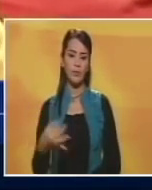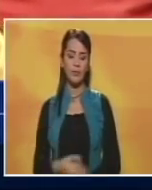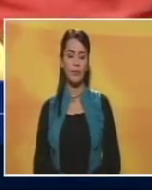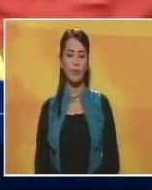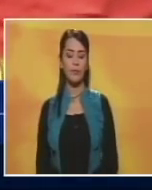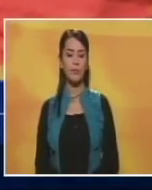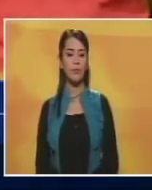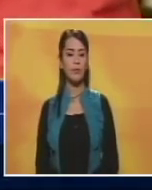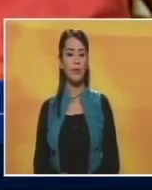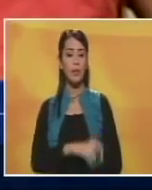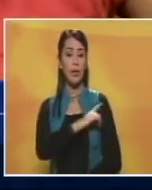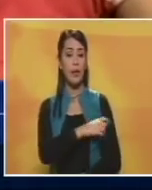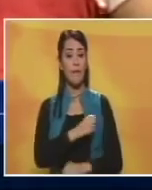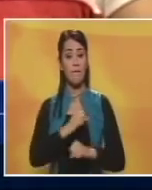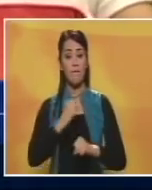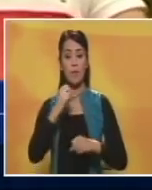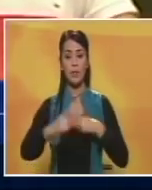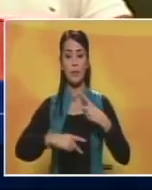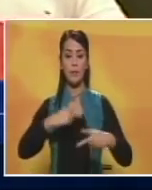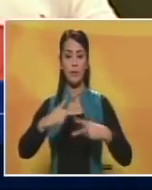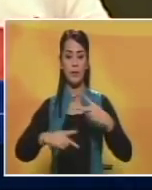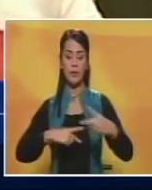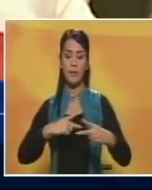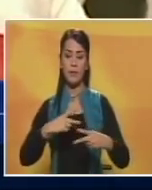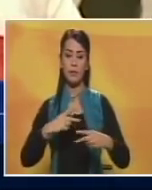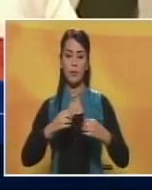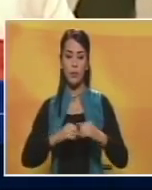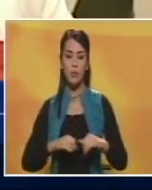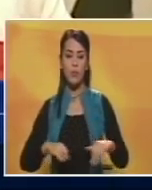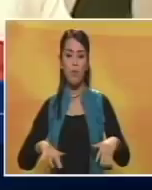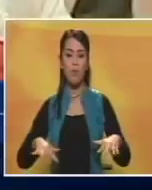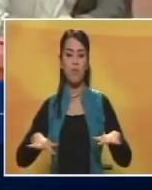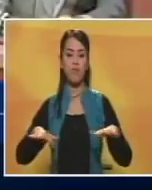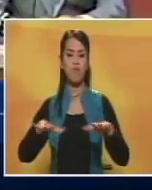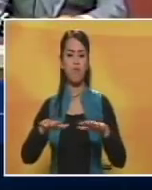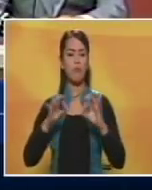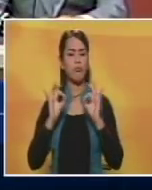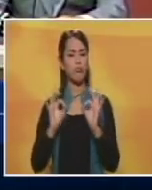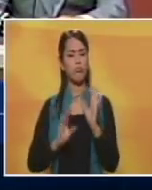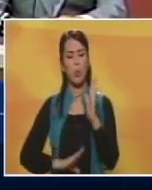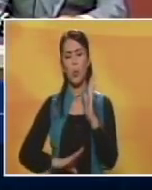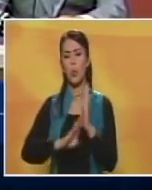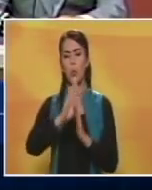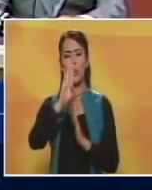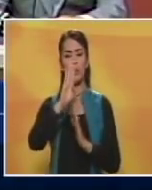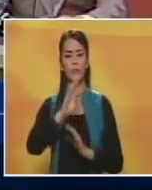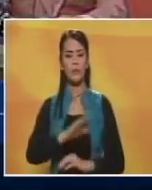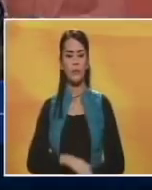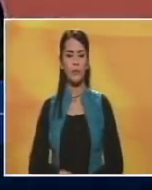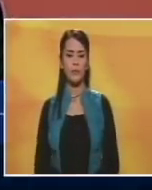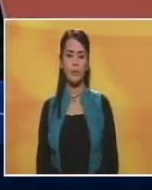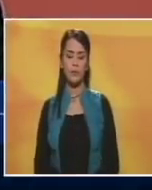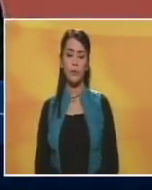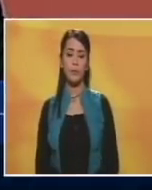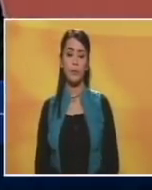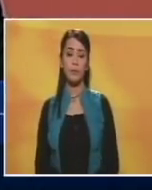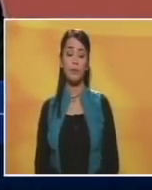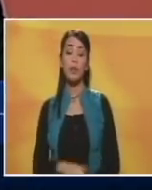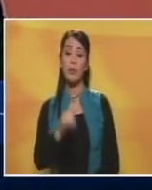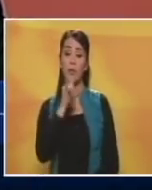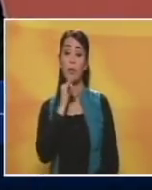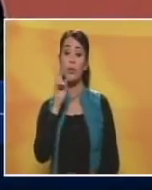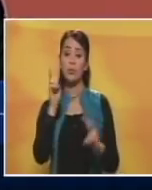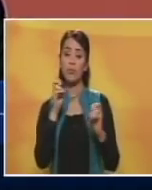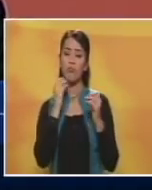Las fuerzas productivas se han desplegado, desatado. Es una buena nueva para el